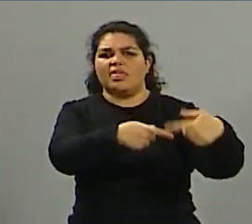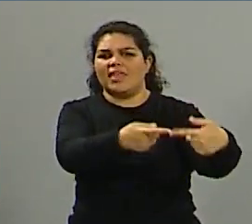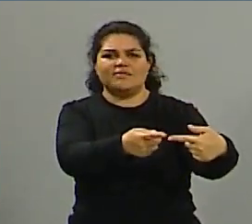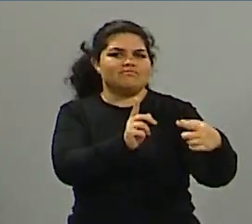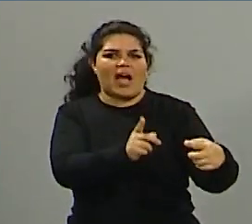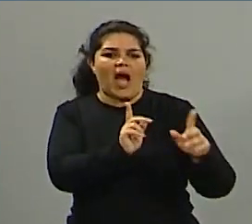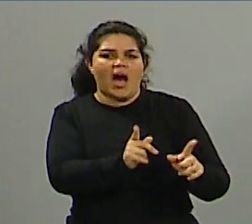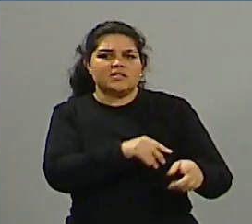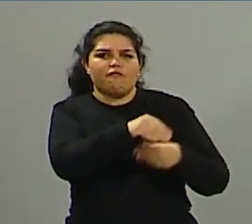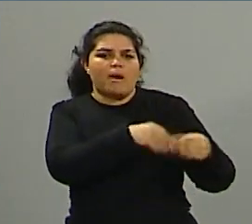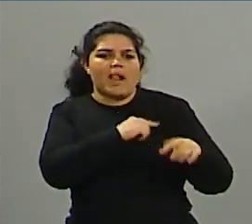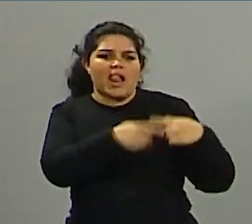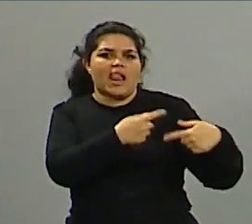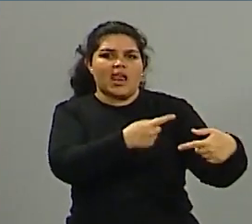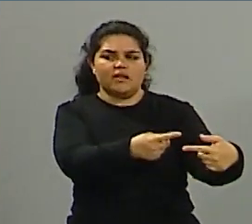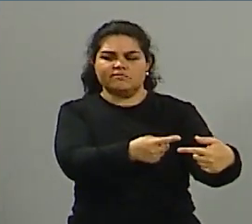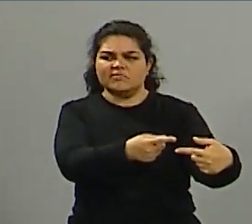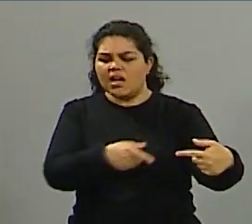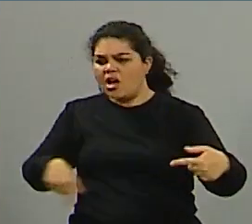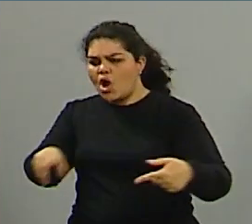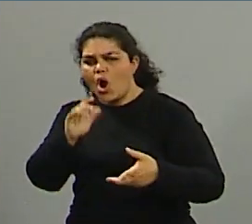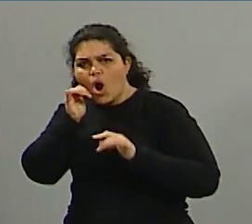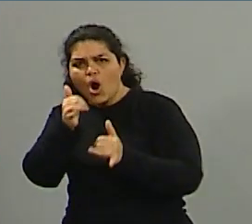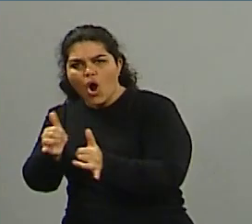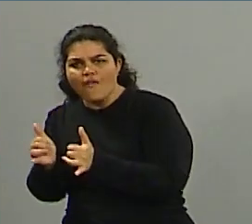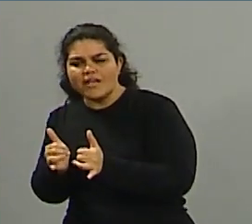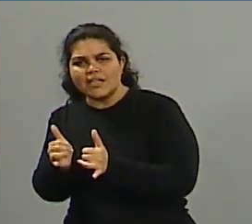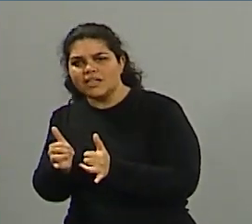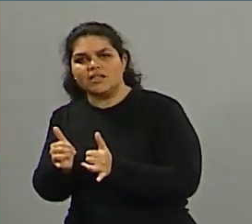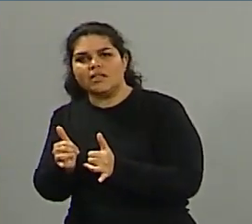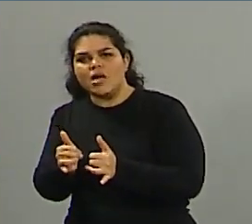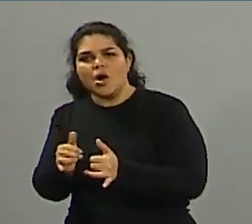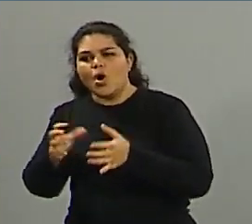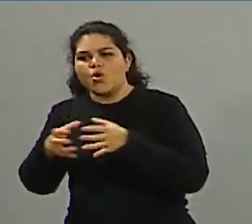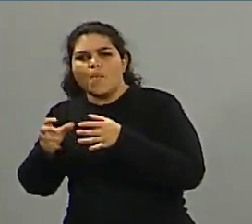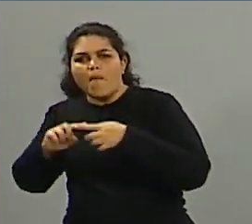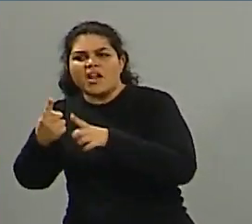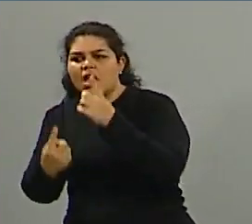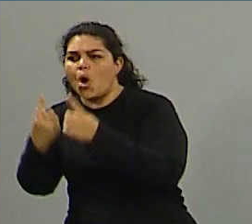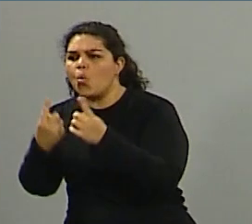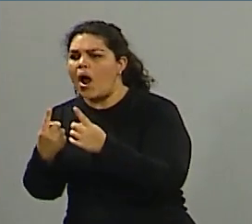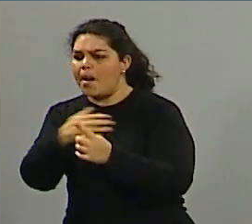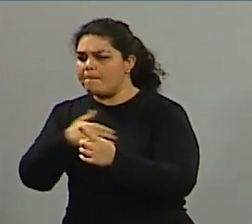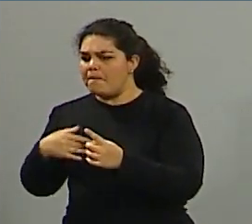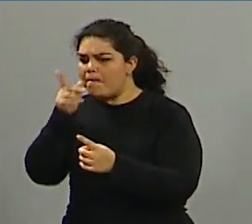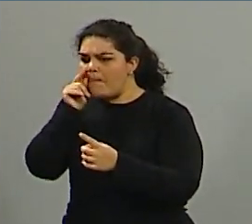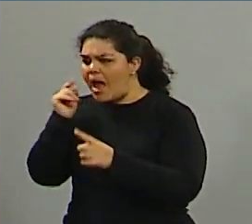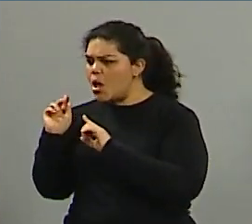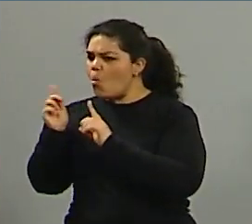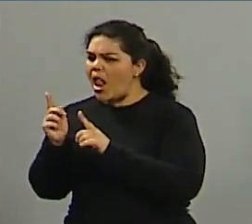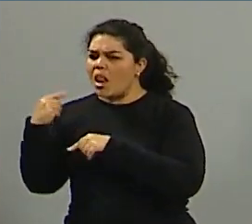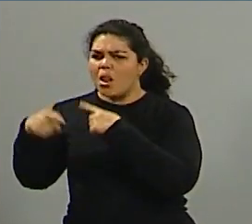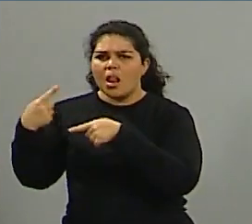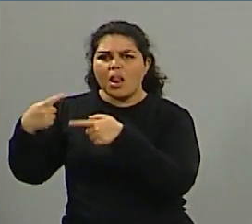que hacen este análisis crítico, de decir, bueno, votan a la persona, a la propuesta, y siempre tiene que haber algo que pasa